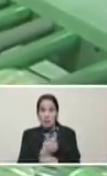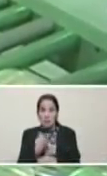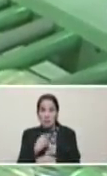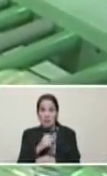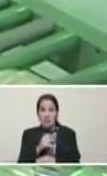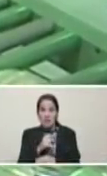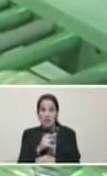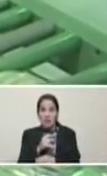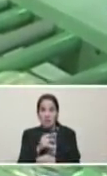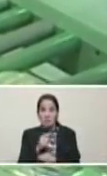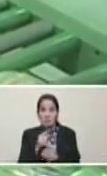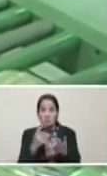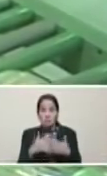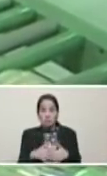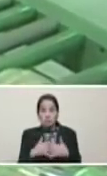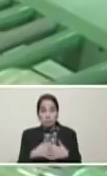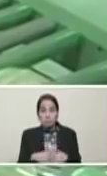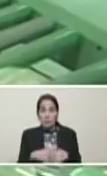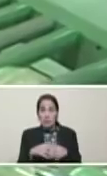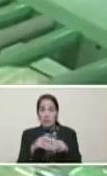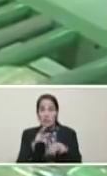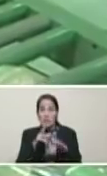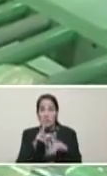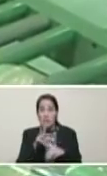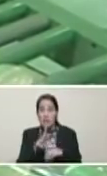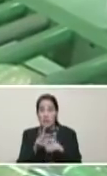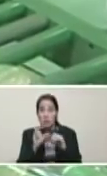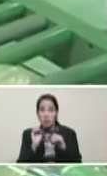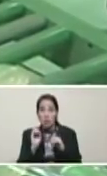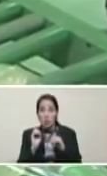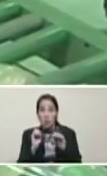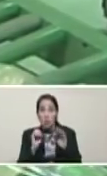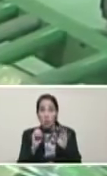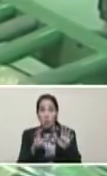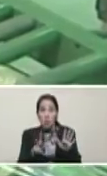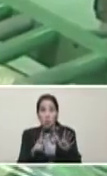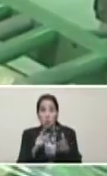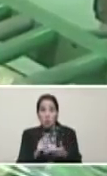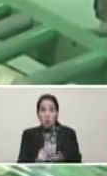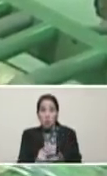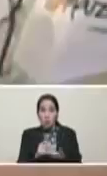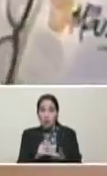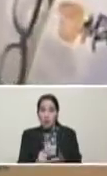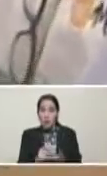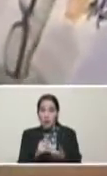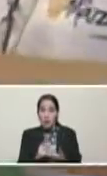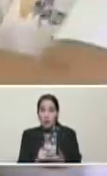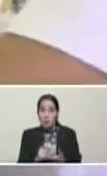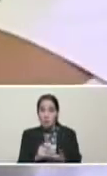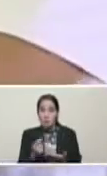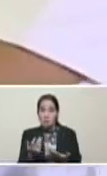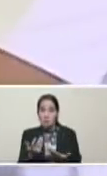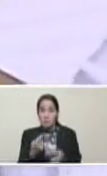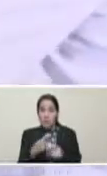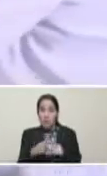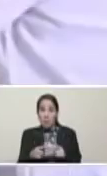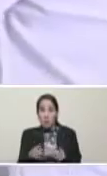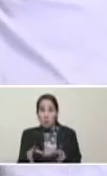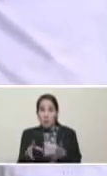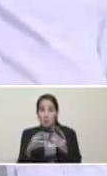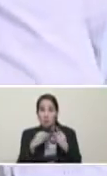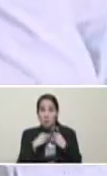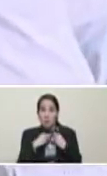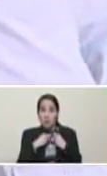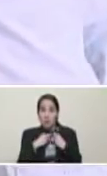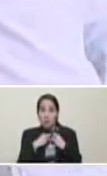de 308 toneladas y en función de lo que se ha venido asumiendo de lo que hemos venido